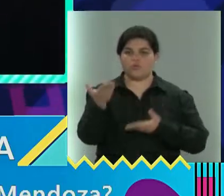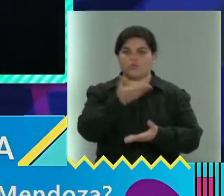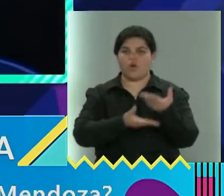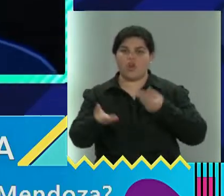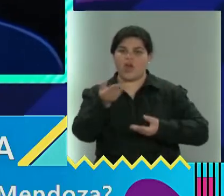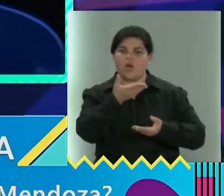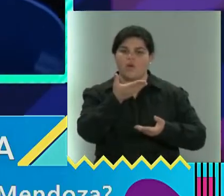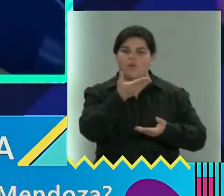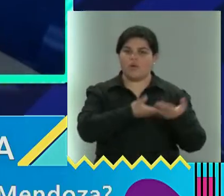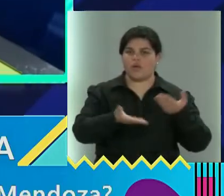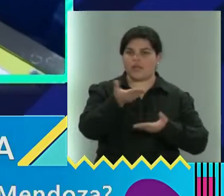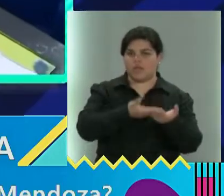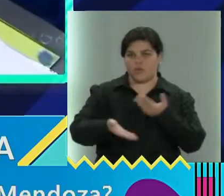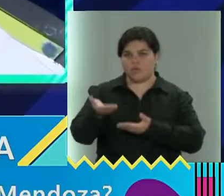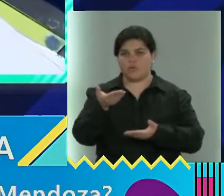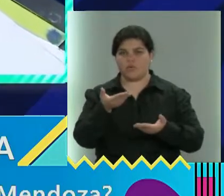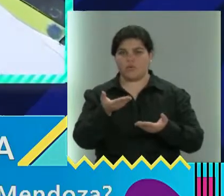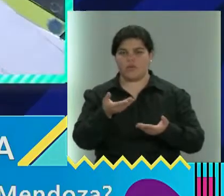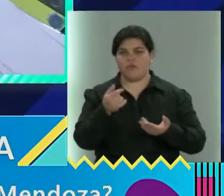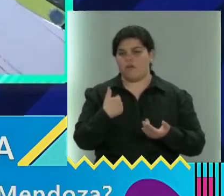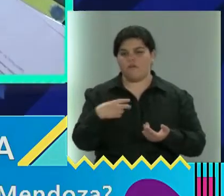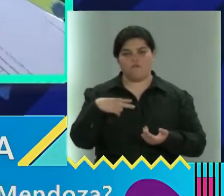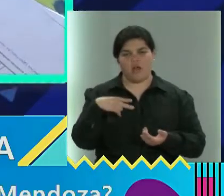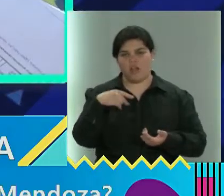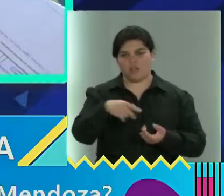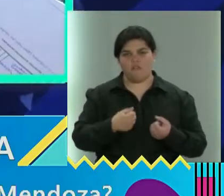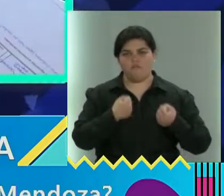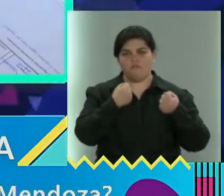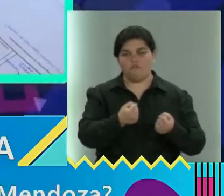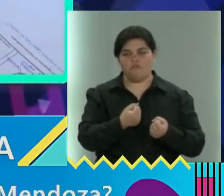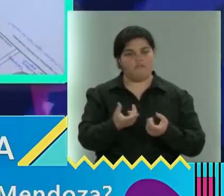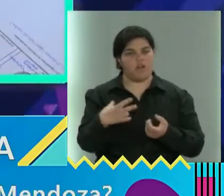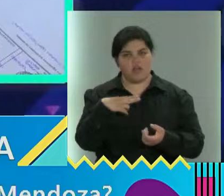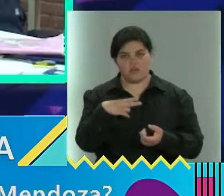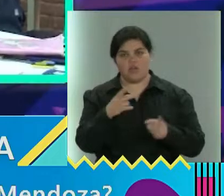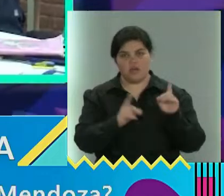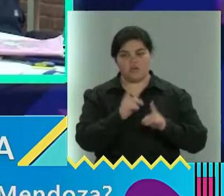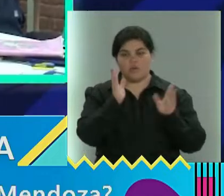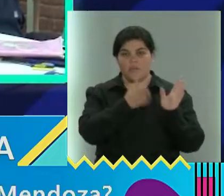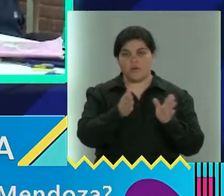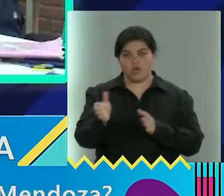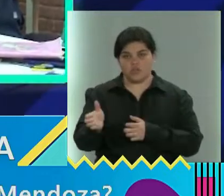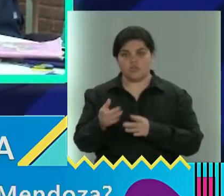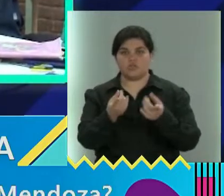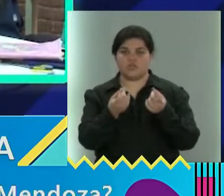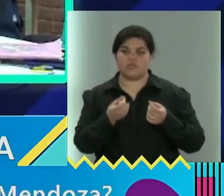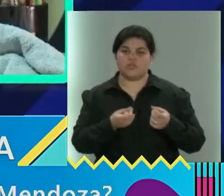que nos falta fortalecer otros procesos que tienen que ver algunos con cuestiones más